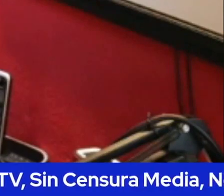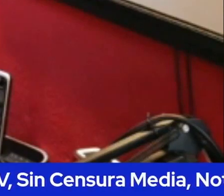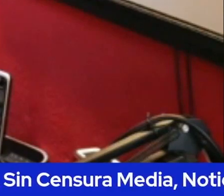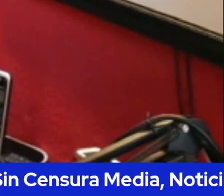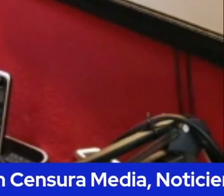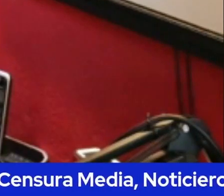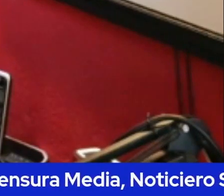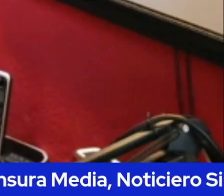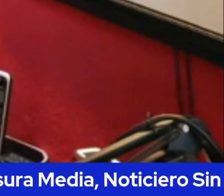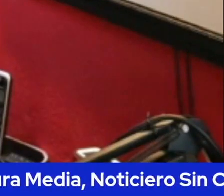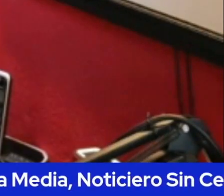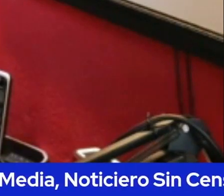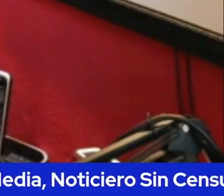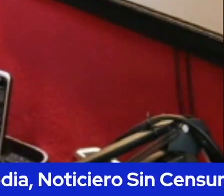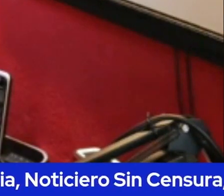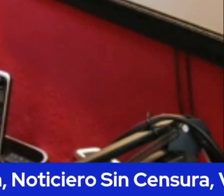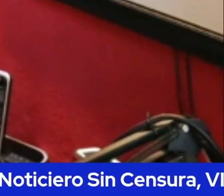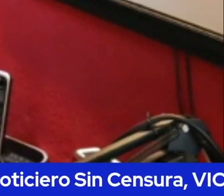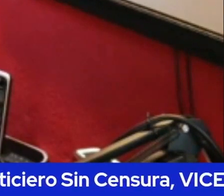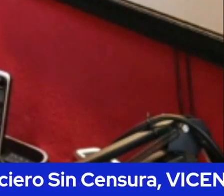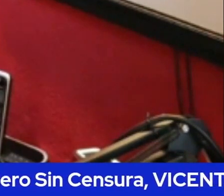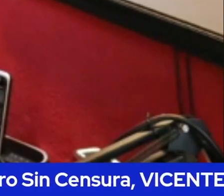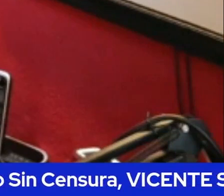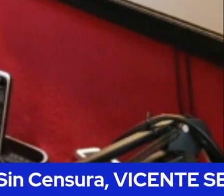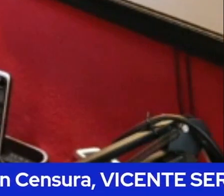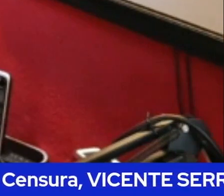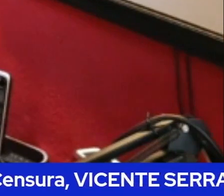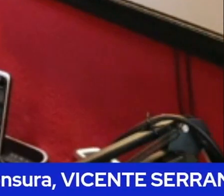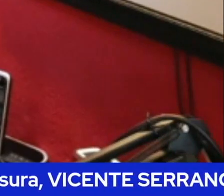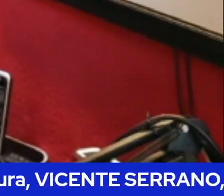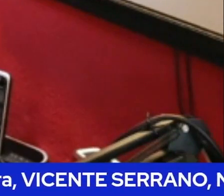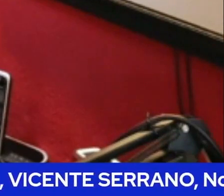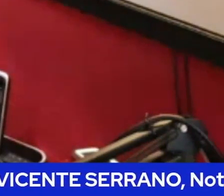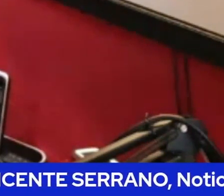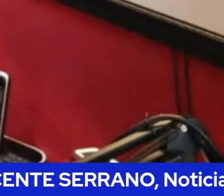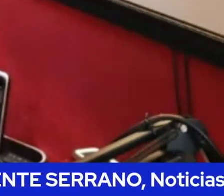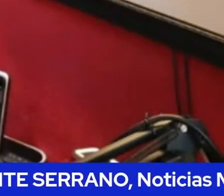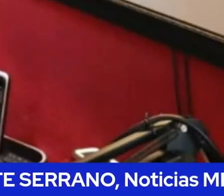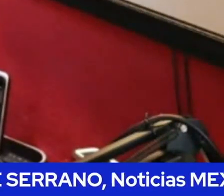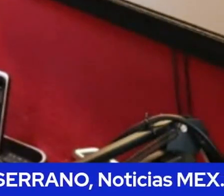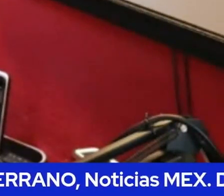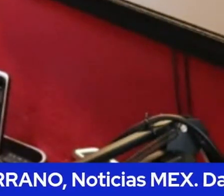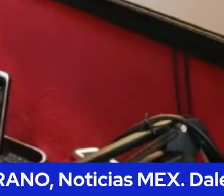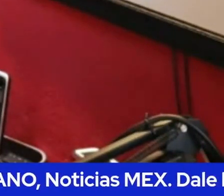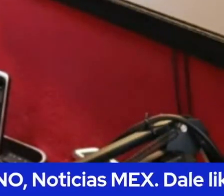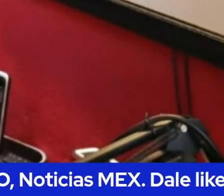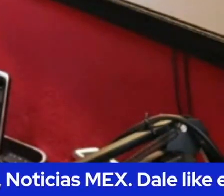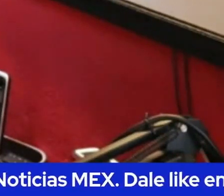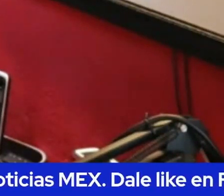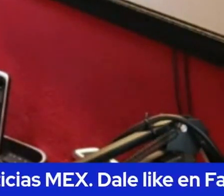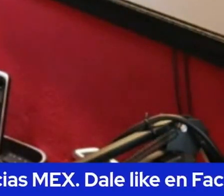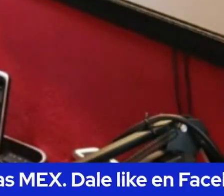Harfuch decía que es habitual que algunos miembros del crimen organizado presuman de algunos vínculos con el cartel Jalisco